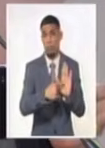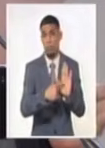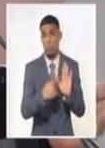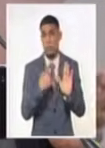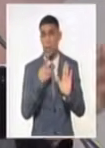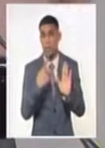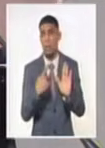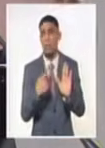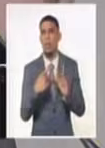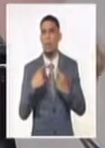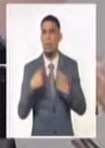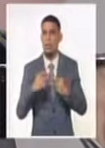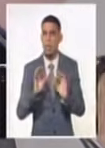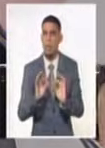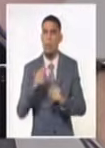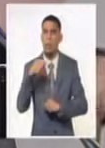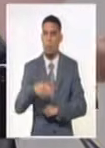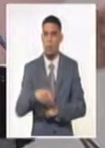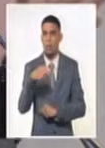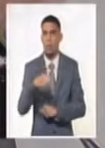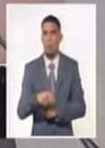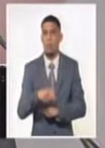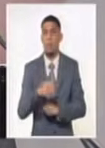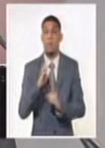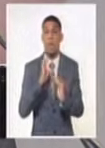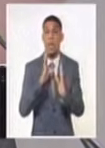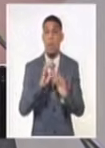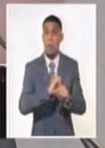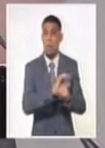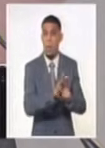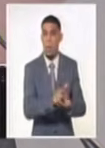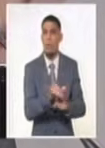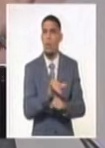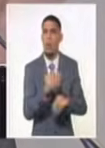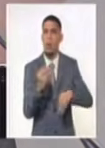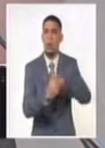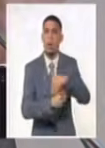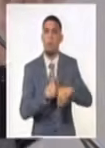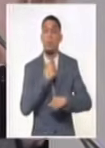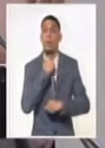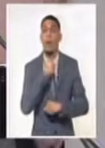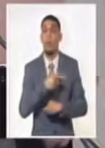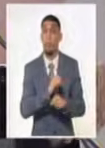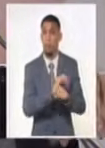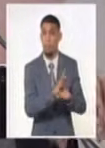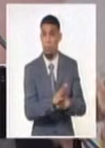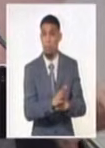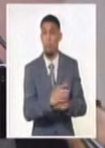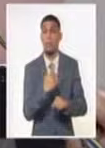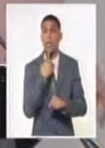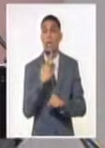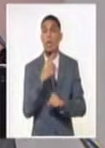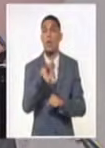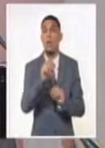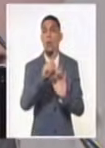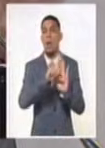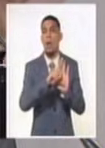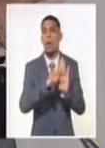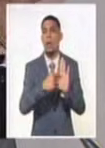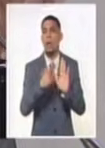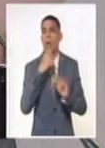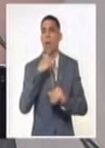actualiza permanentemente y que precisamente en el periodo pandémico se actualizó mucho. Por ejemplo, apareció en el marco regulatorio el uso de